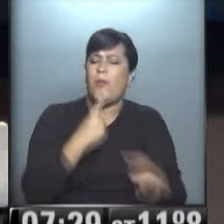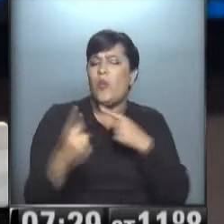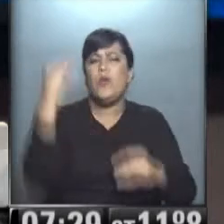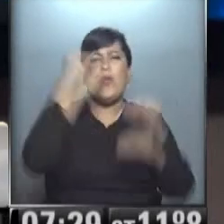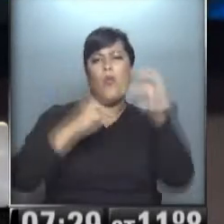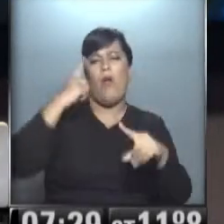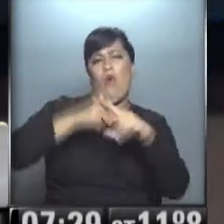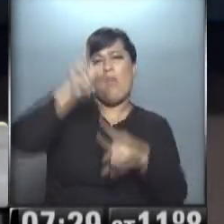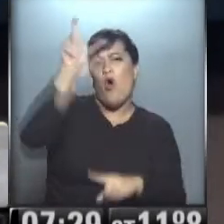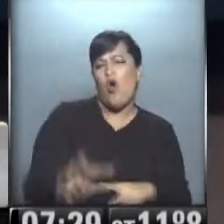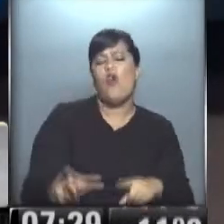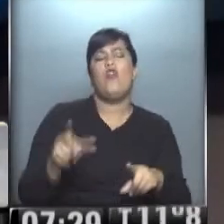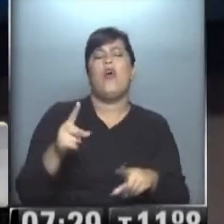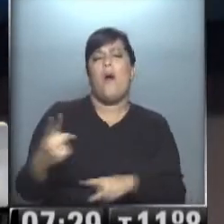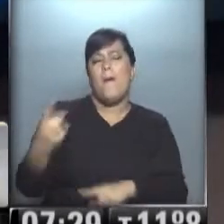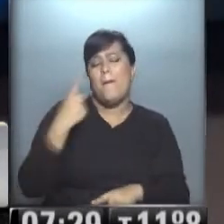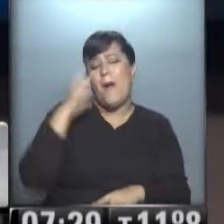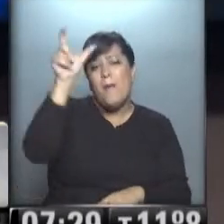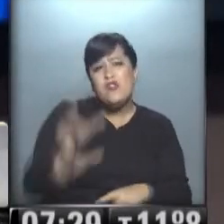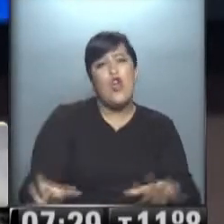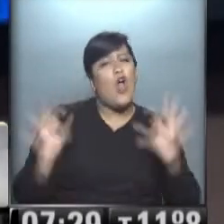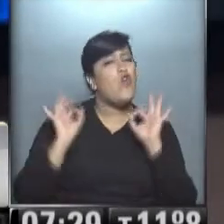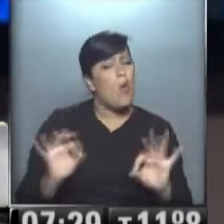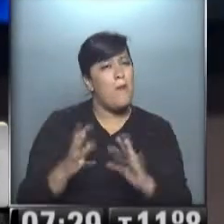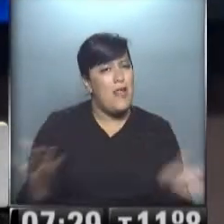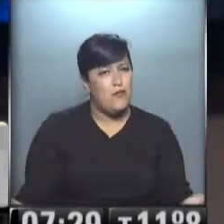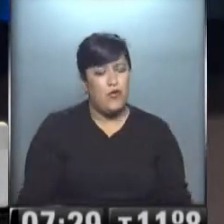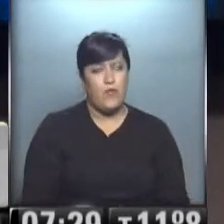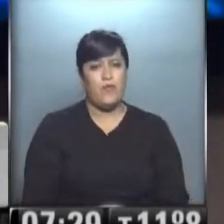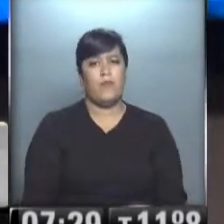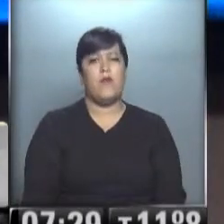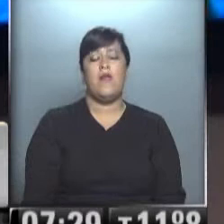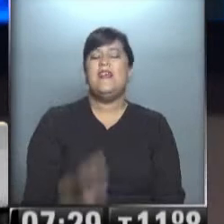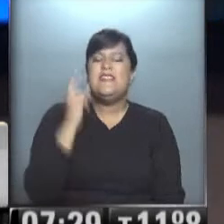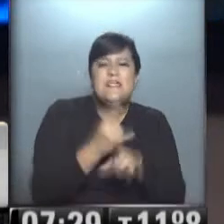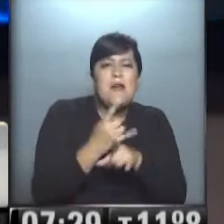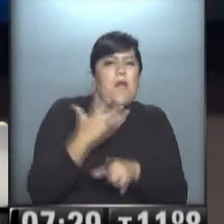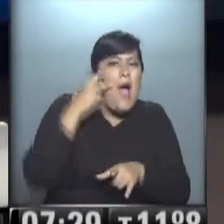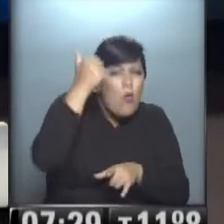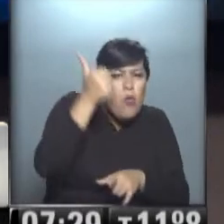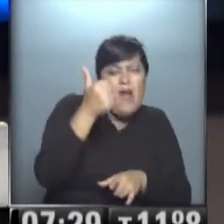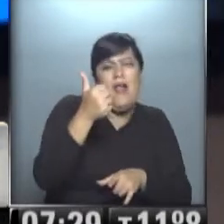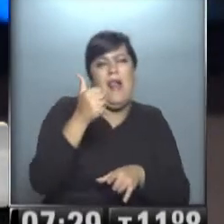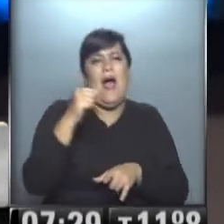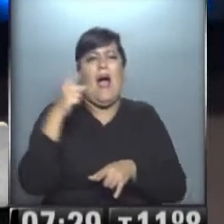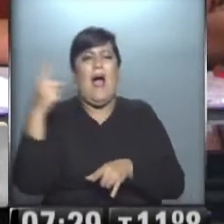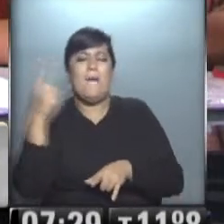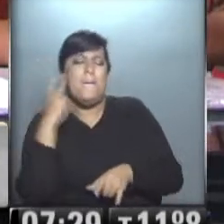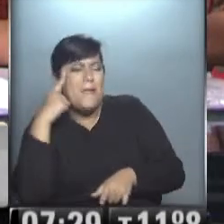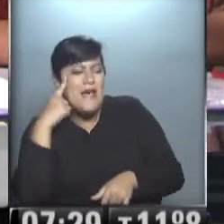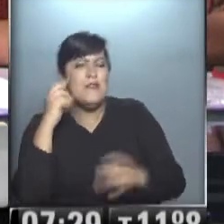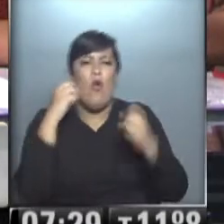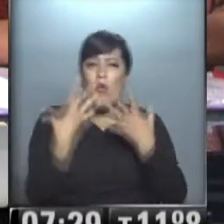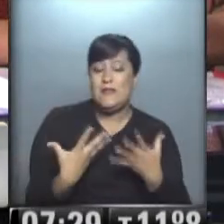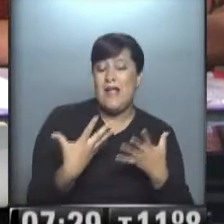lo integral de la persona no porque digo una abuela es eso un poco no una bola está pensando en cómo está así más allá de ser una